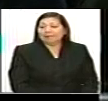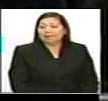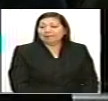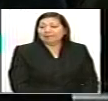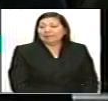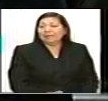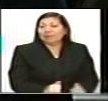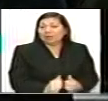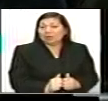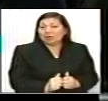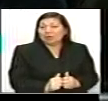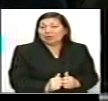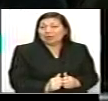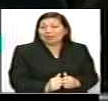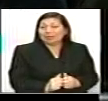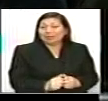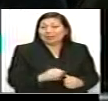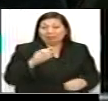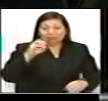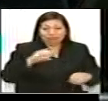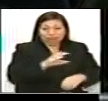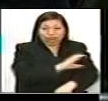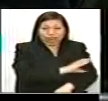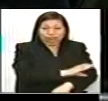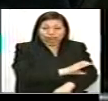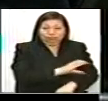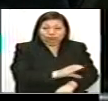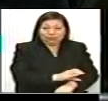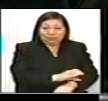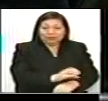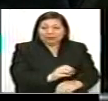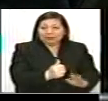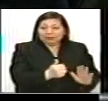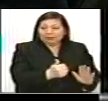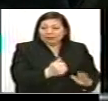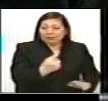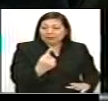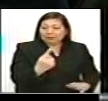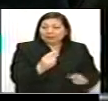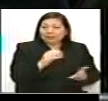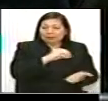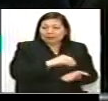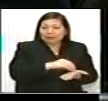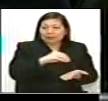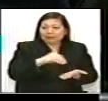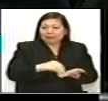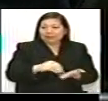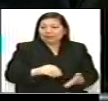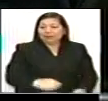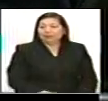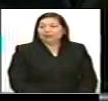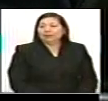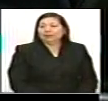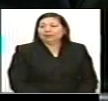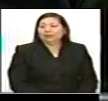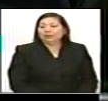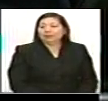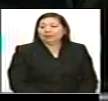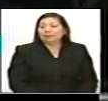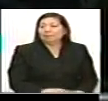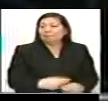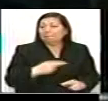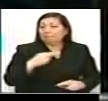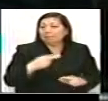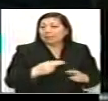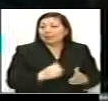con el Niño Costero se siniestraron 61 estaciones. Se llama